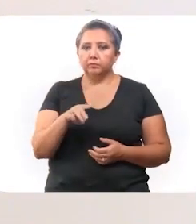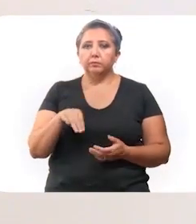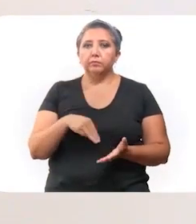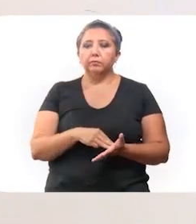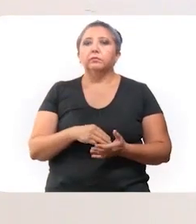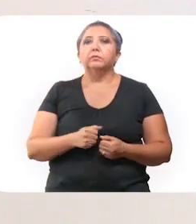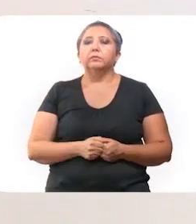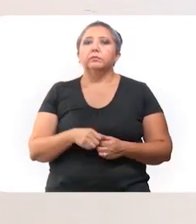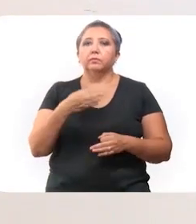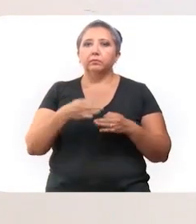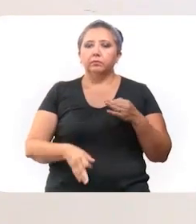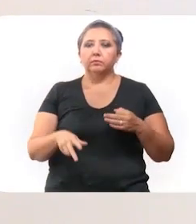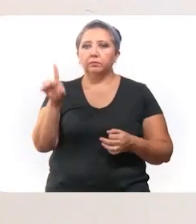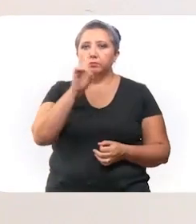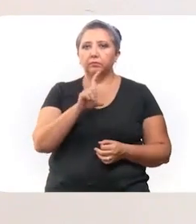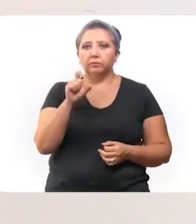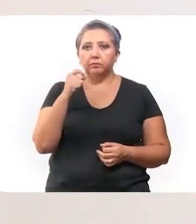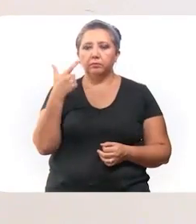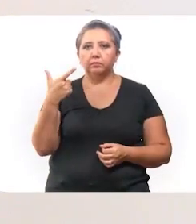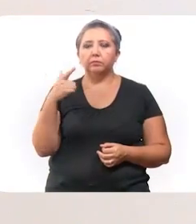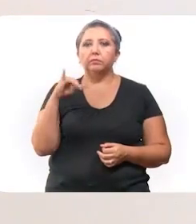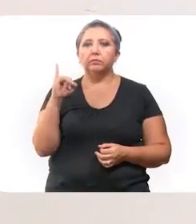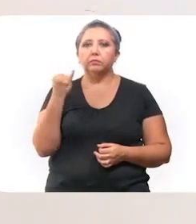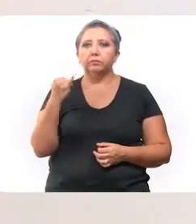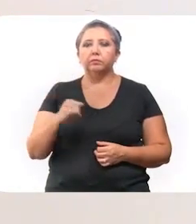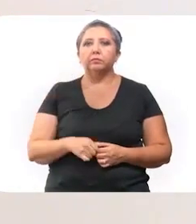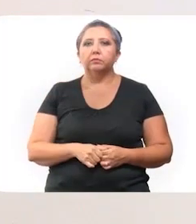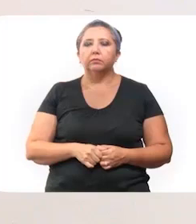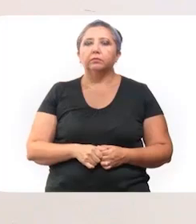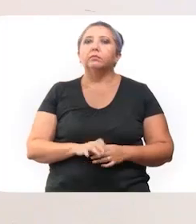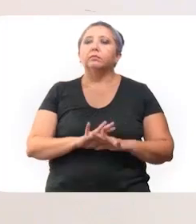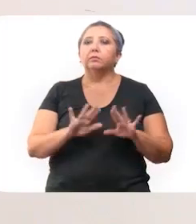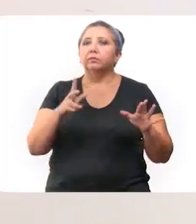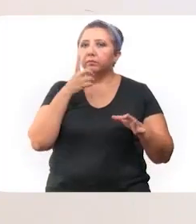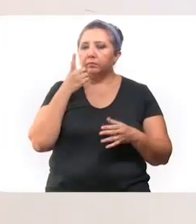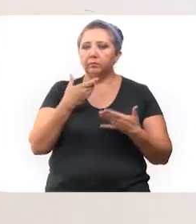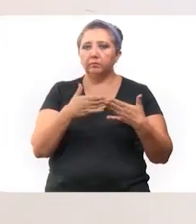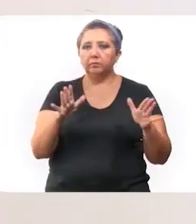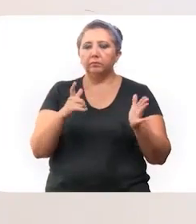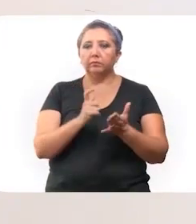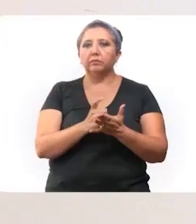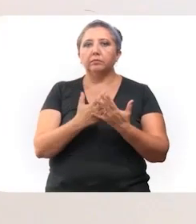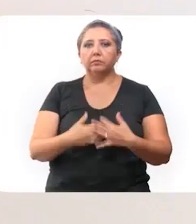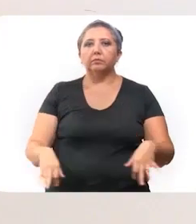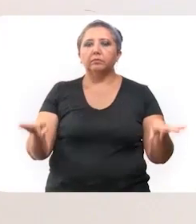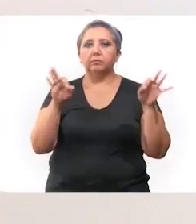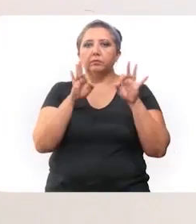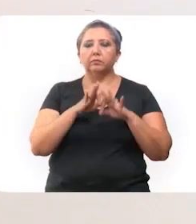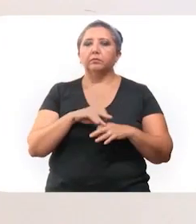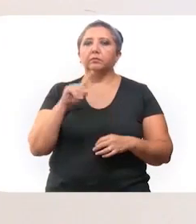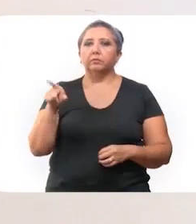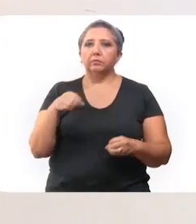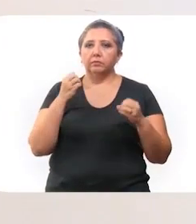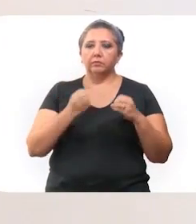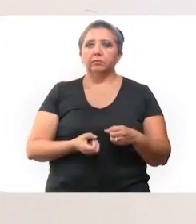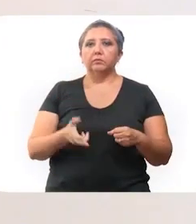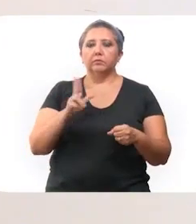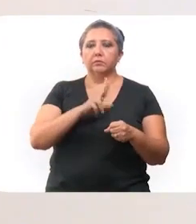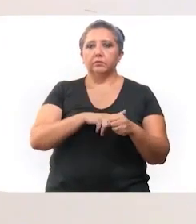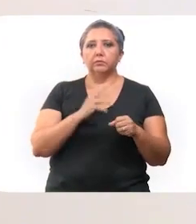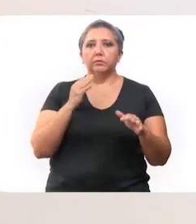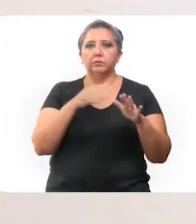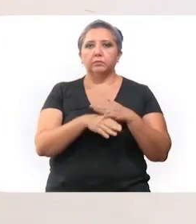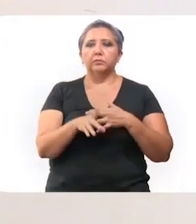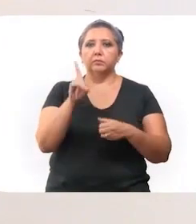ciudad. Concluirá el domingo 27 de junio. Como se ha señalado en la reapertura económica, los datos más importantes son la